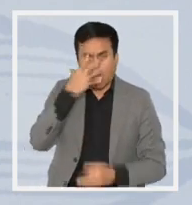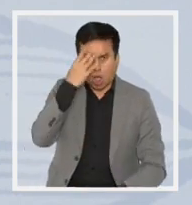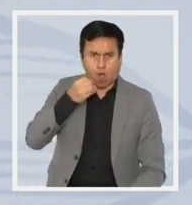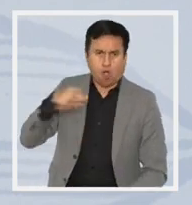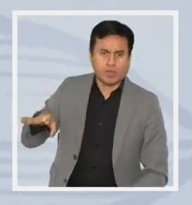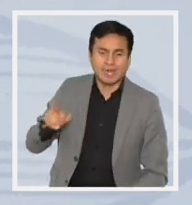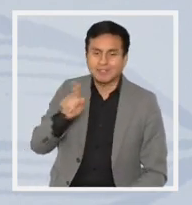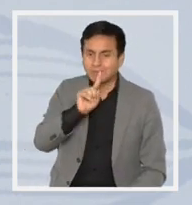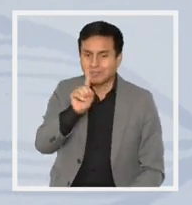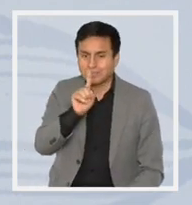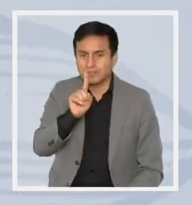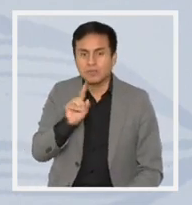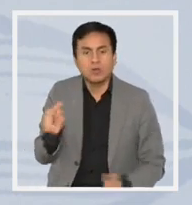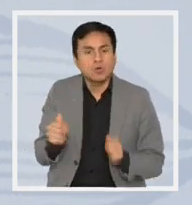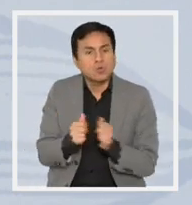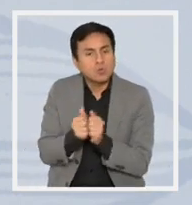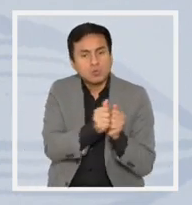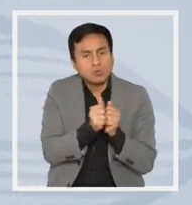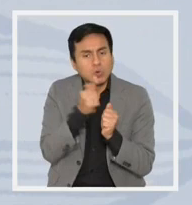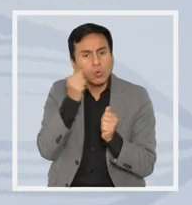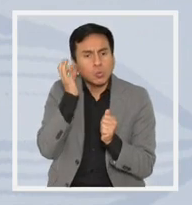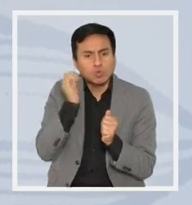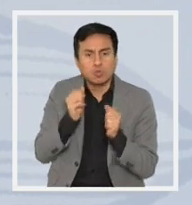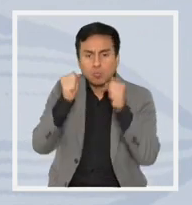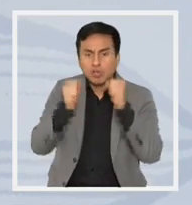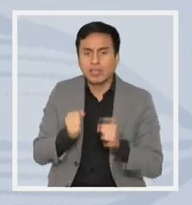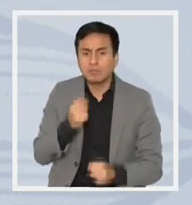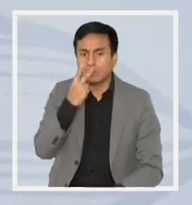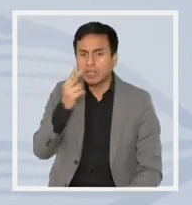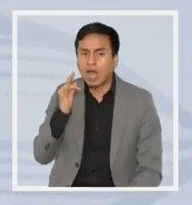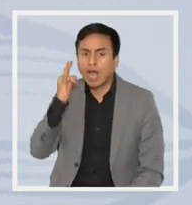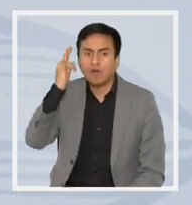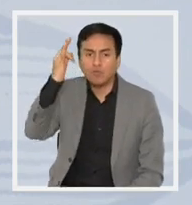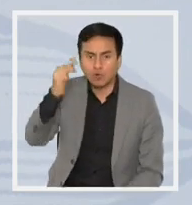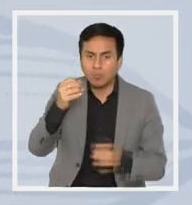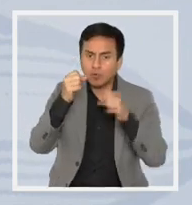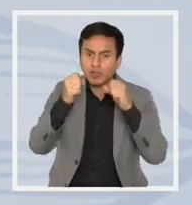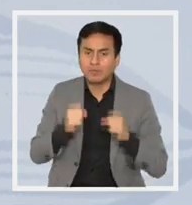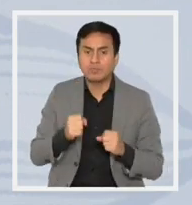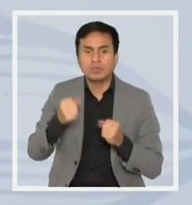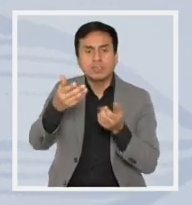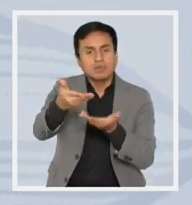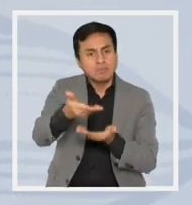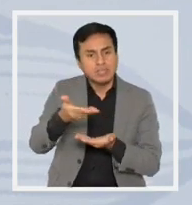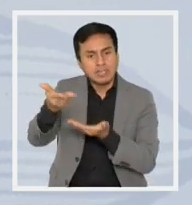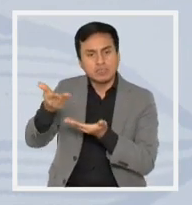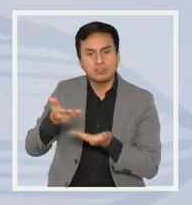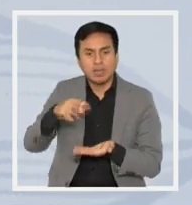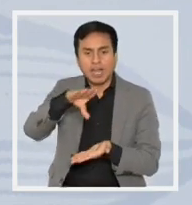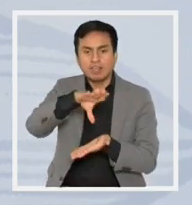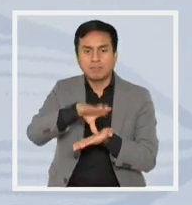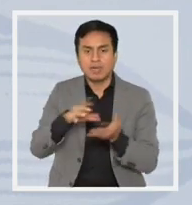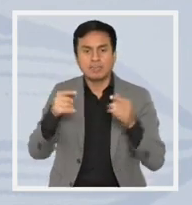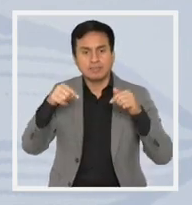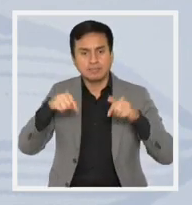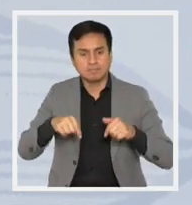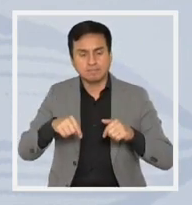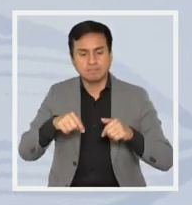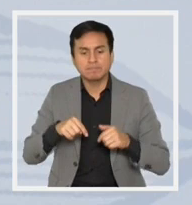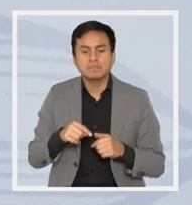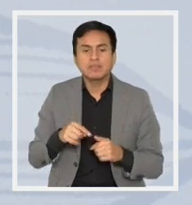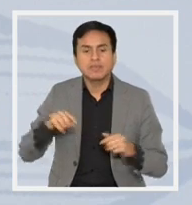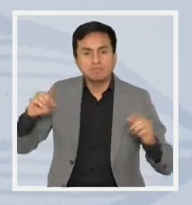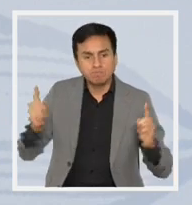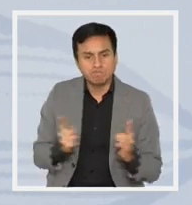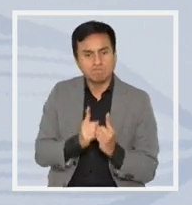olvidarlo, juntos y juntas podemos mirar hacia el futuro. Y esta es la invitación que quiero hacerle hoy al país, a que